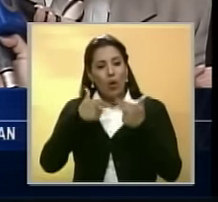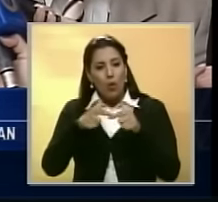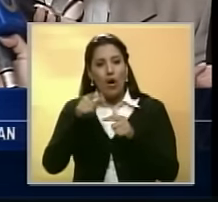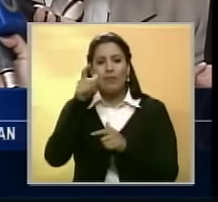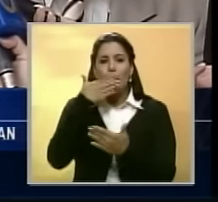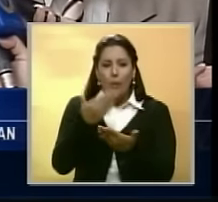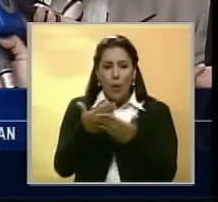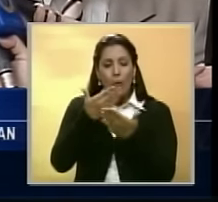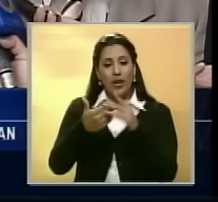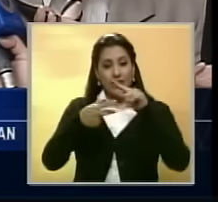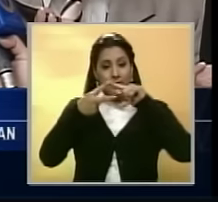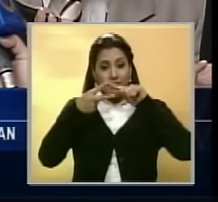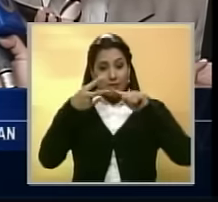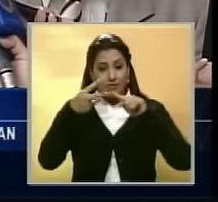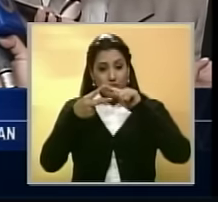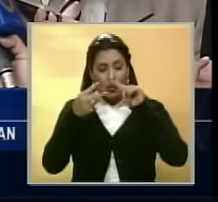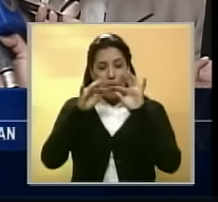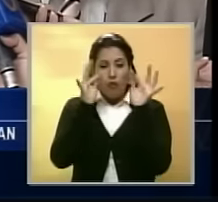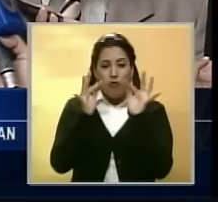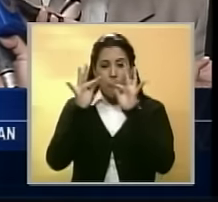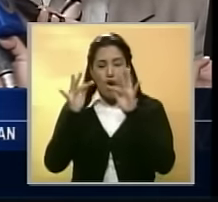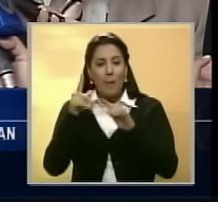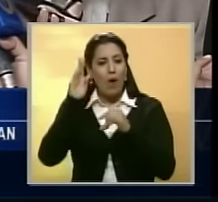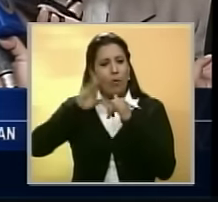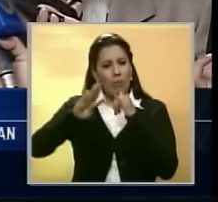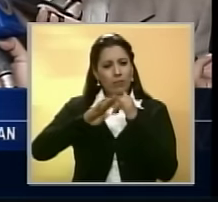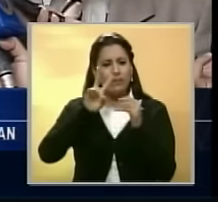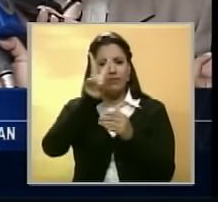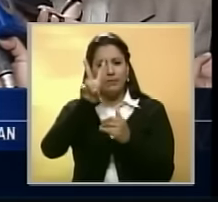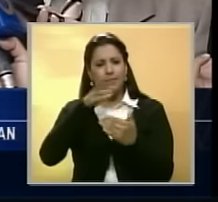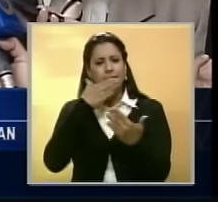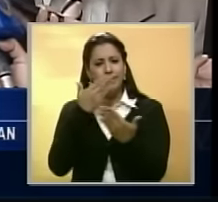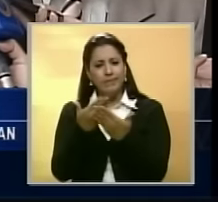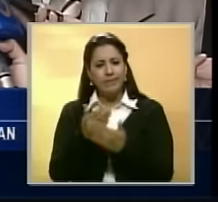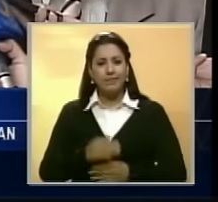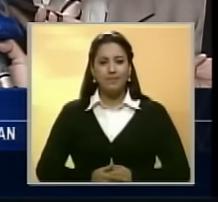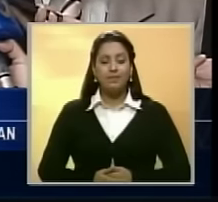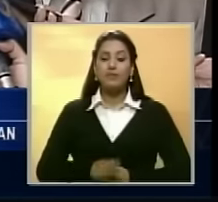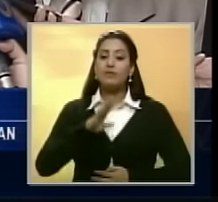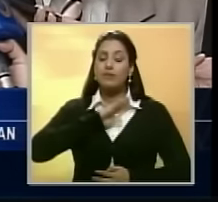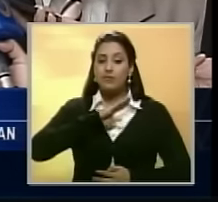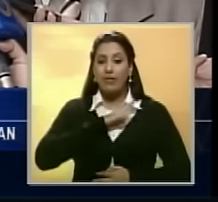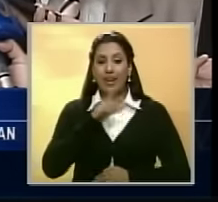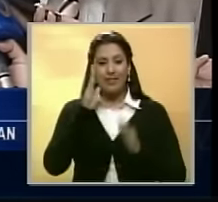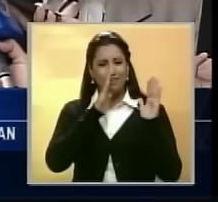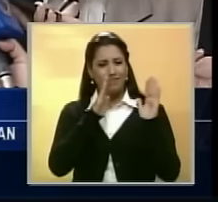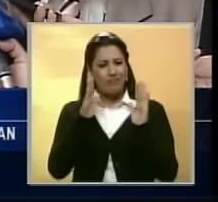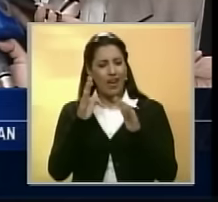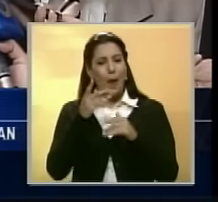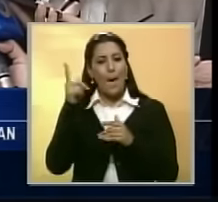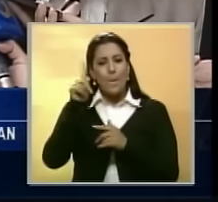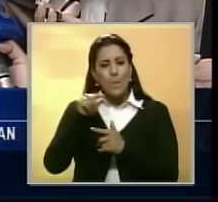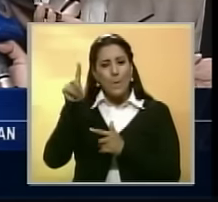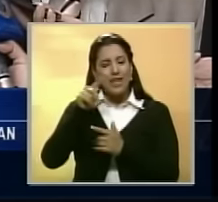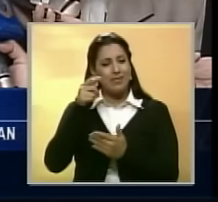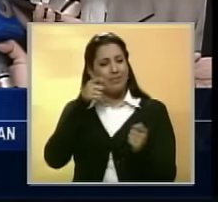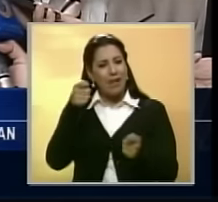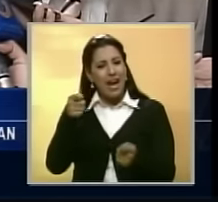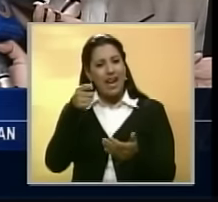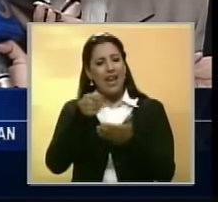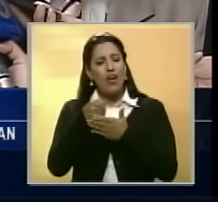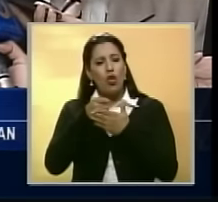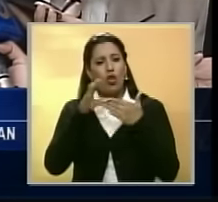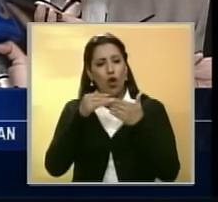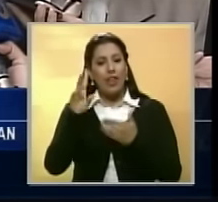ellos plantean estos dos mecanismos como las últimas dos propuestas de sus cinco. Que tengan un esquema mensual de asignación de